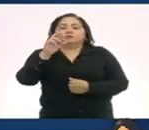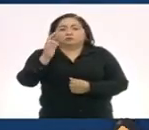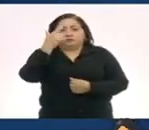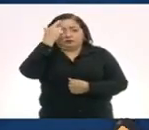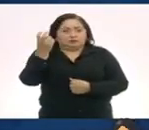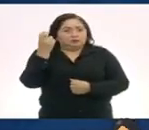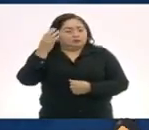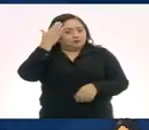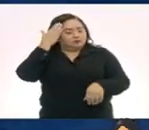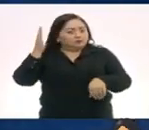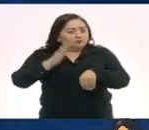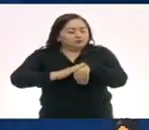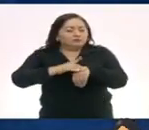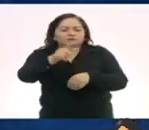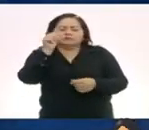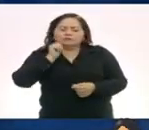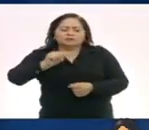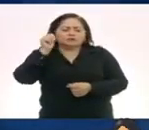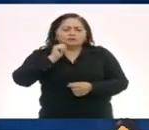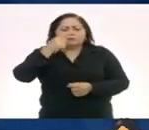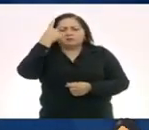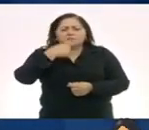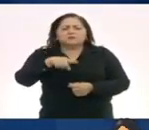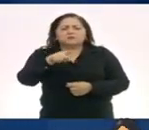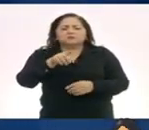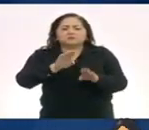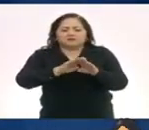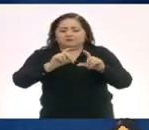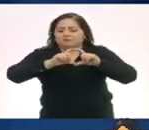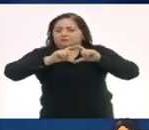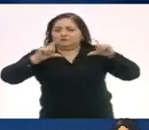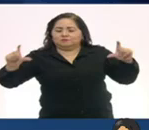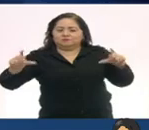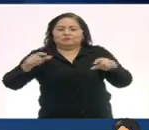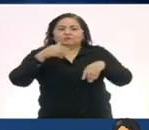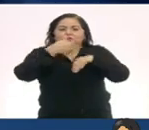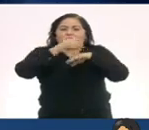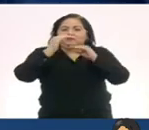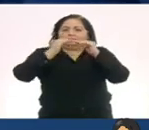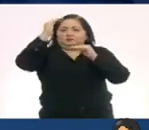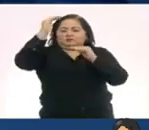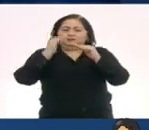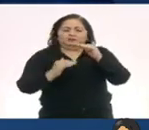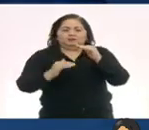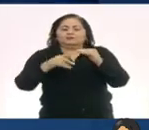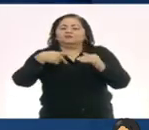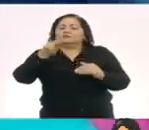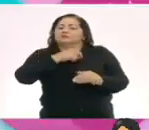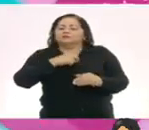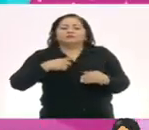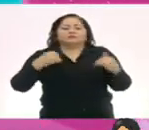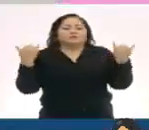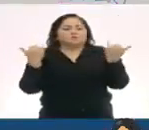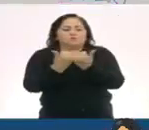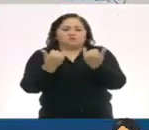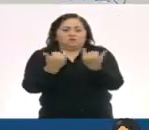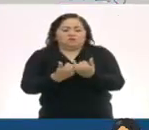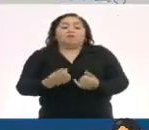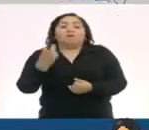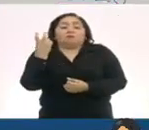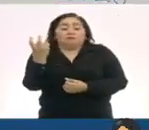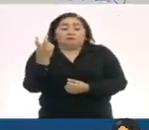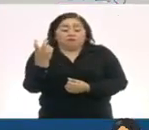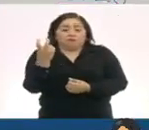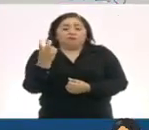recuerden eso, que siempre, para que sea el entero, el numerador y el denominador van a tener que ser iguales. Iguales. Y de esa